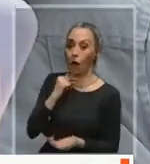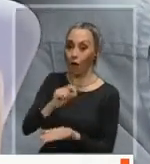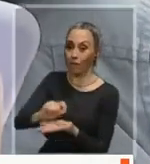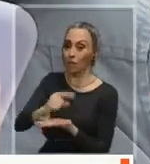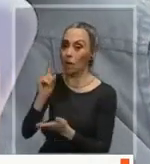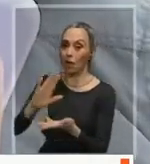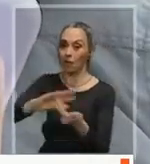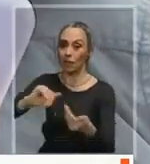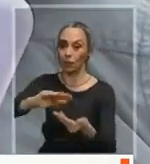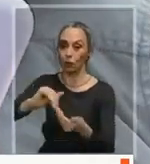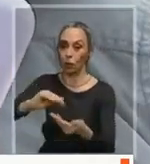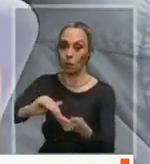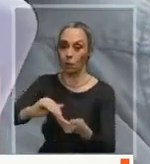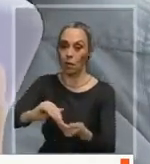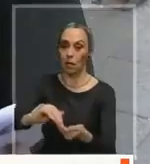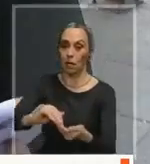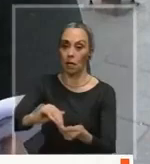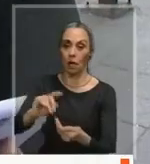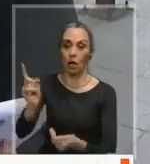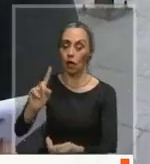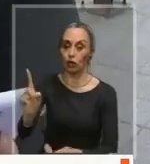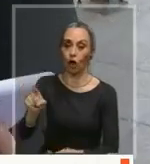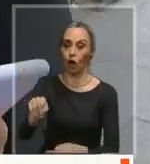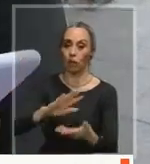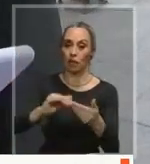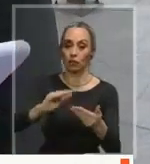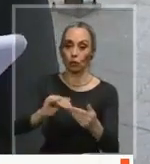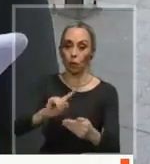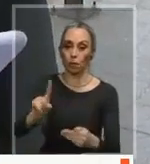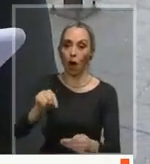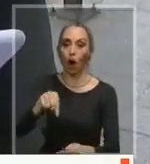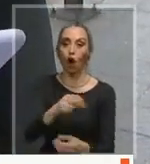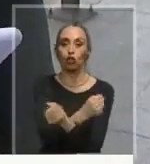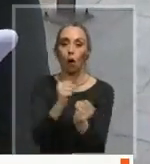No lo intento. No tengo que volver a la